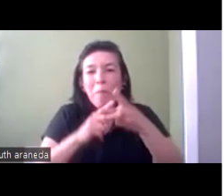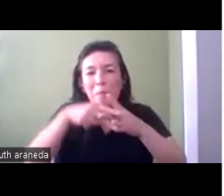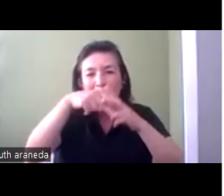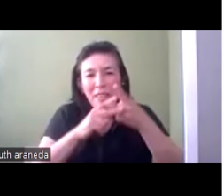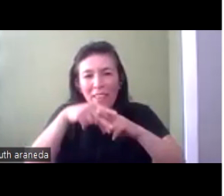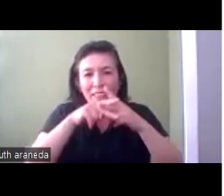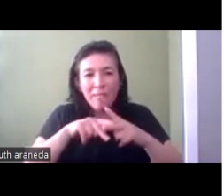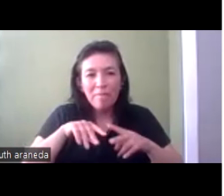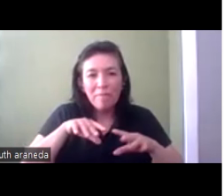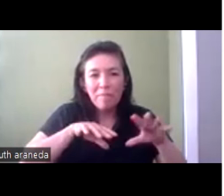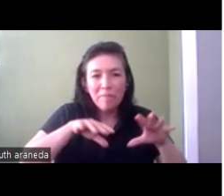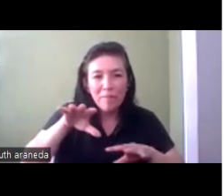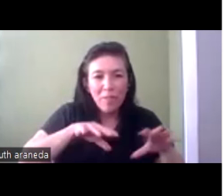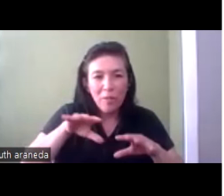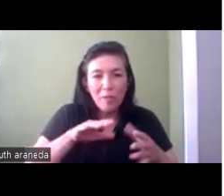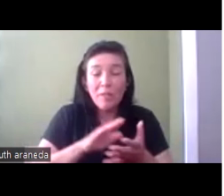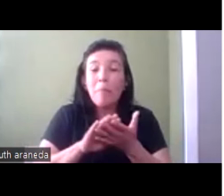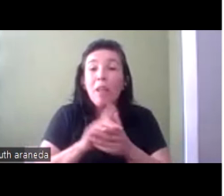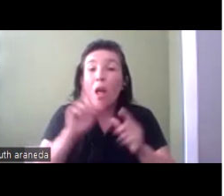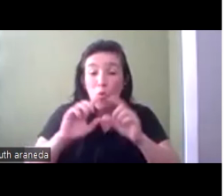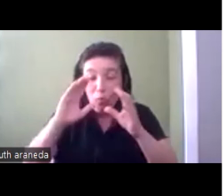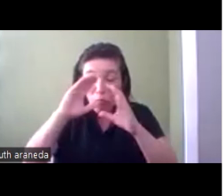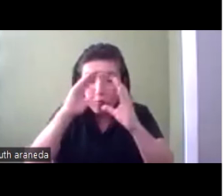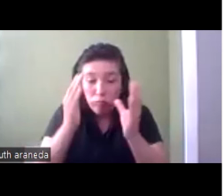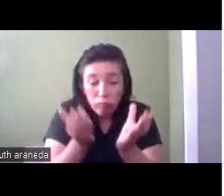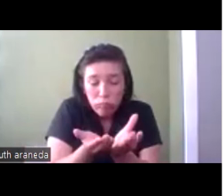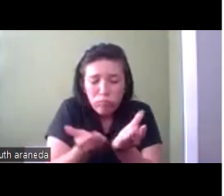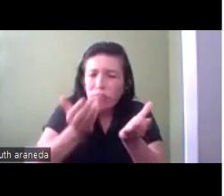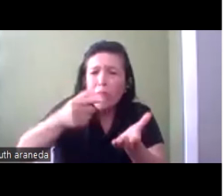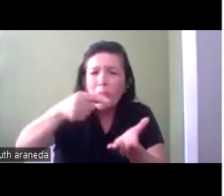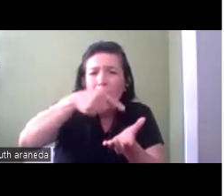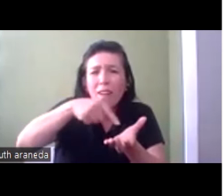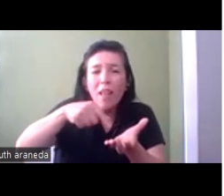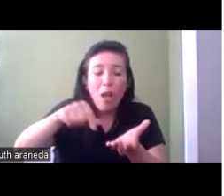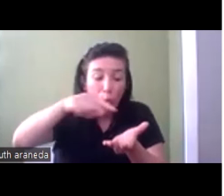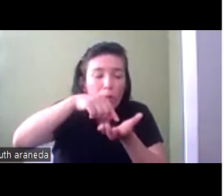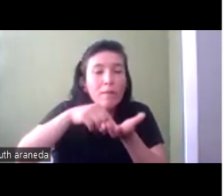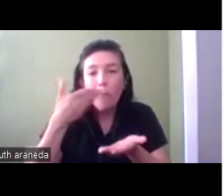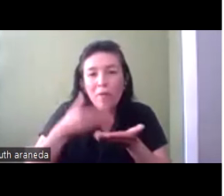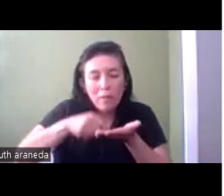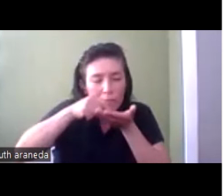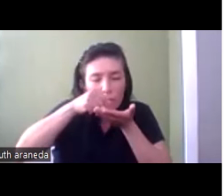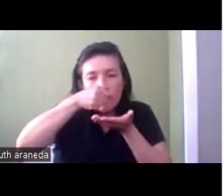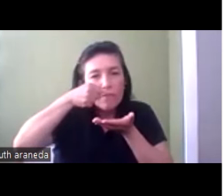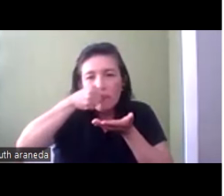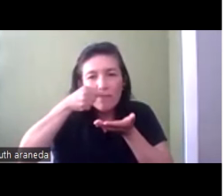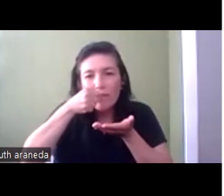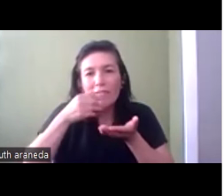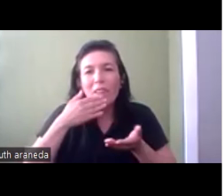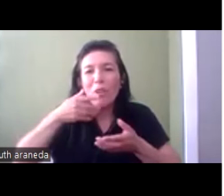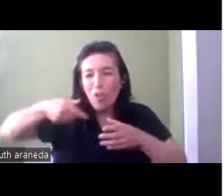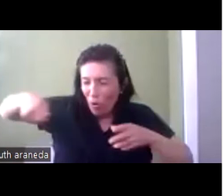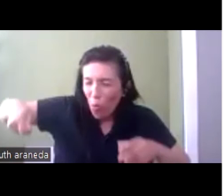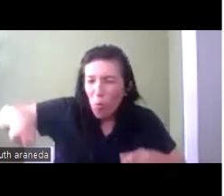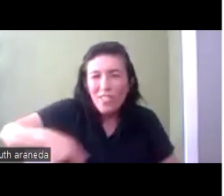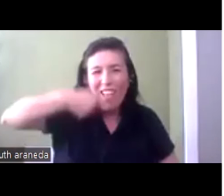elementos de su complejo alucinógeno como recipientes para estas sustancias, o también espátulas. Y